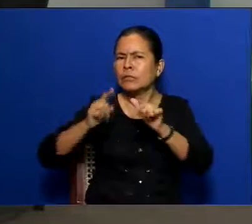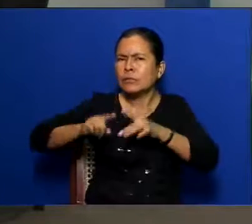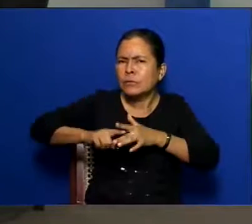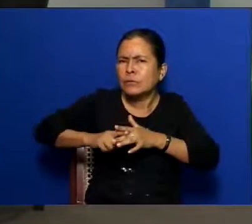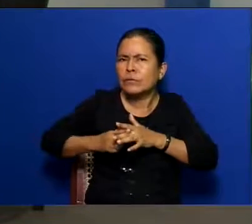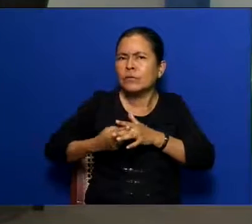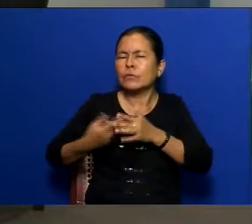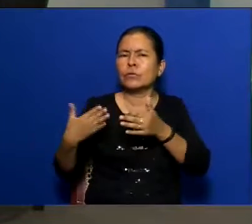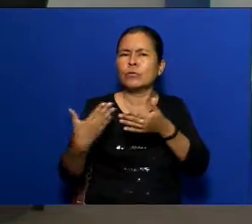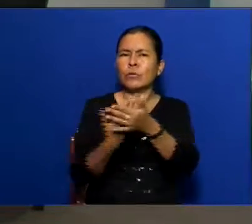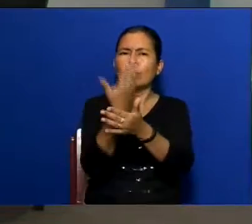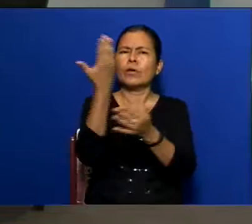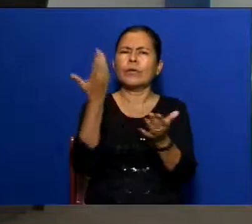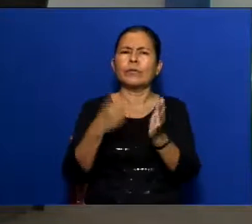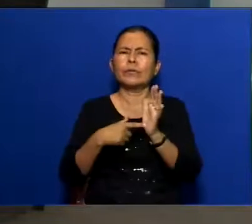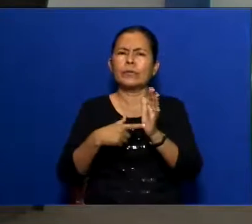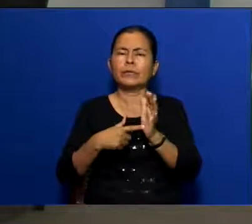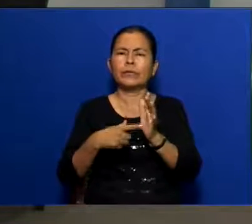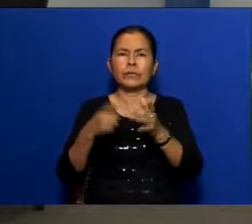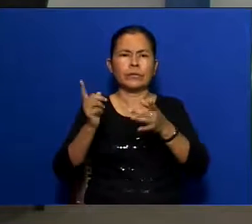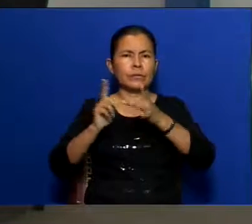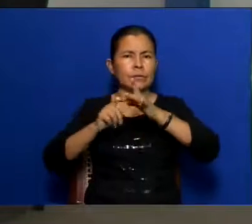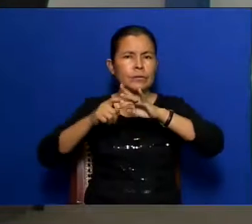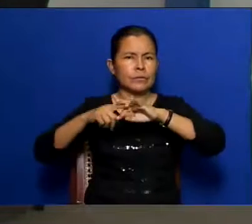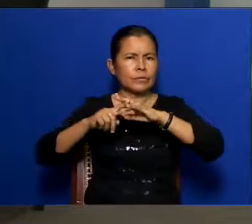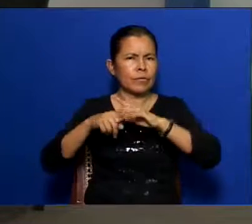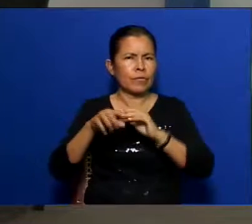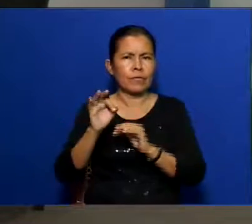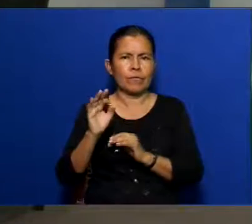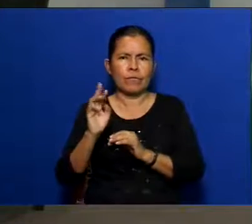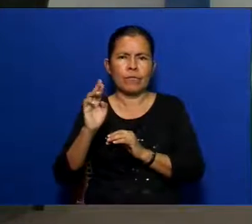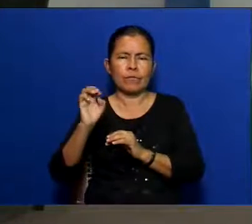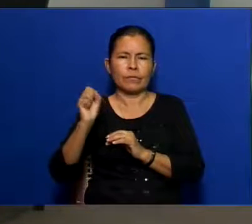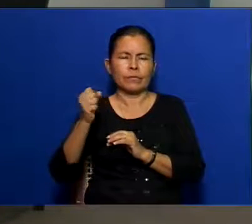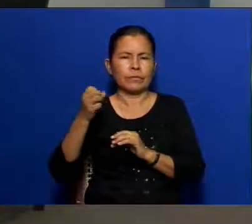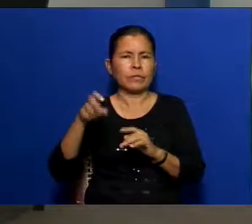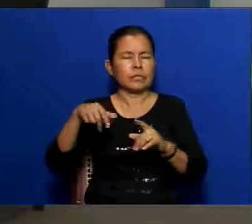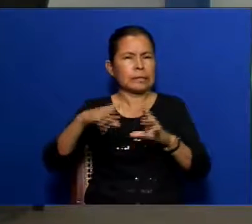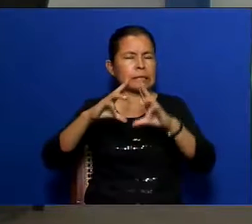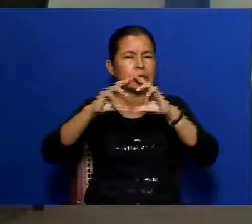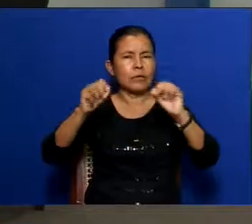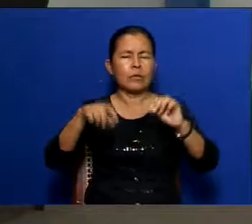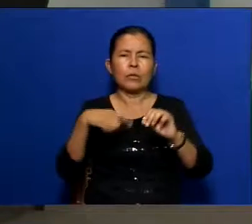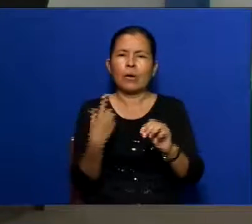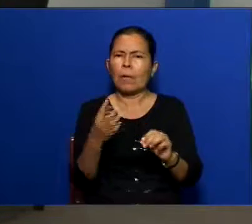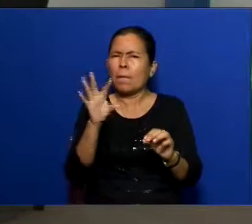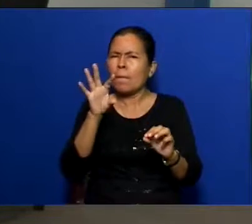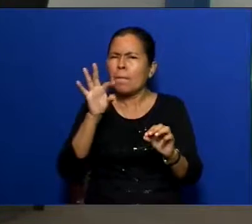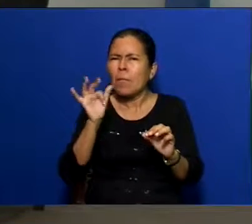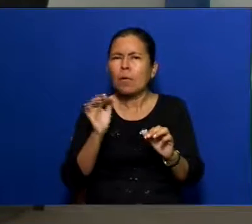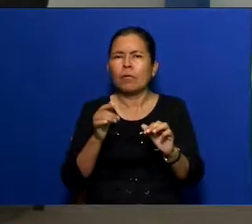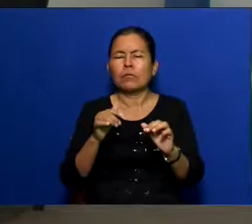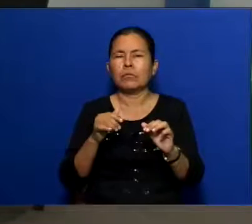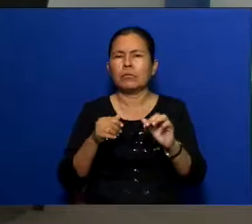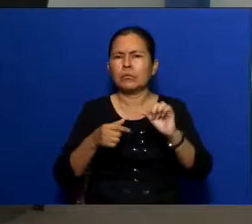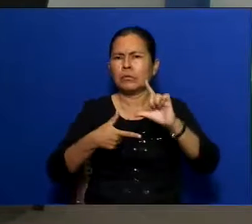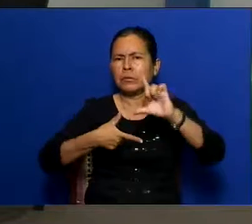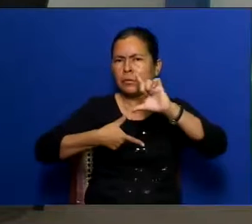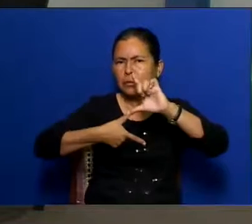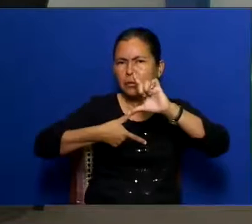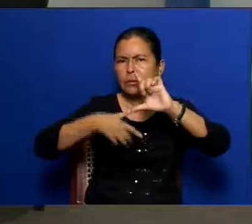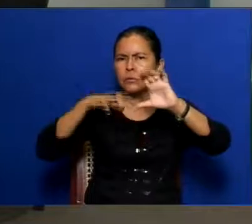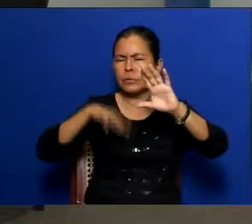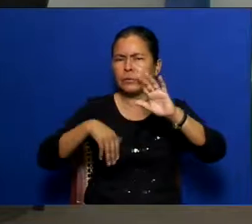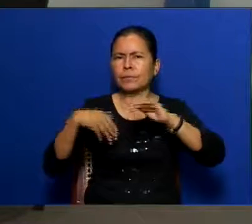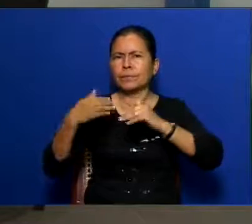la psicología forense en Nicaragua creo que es uno de los pocos países de América Latina que ha venido evolucionando